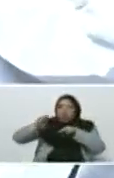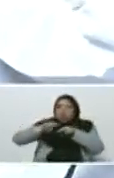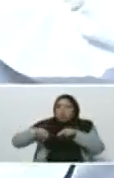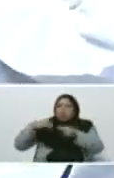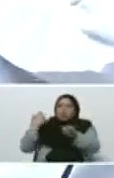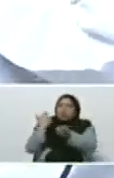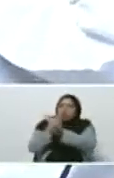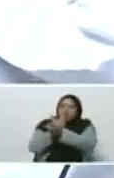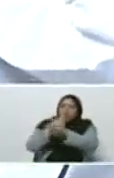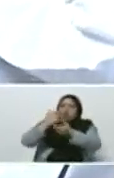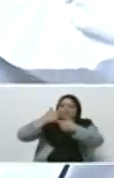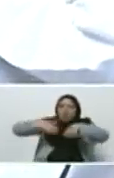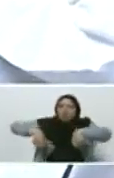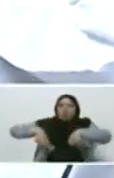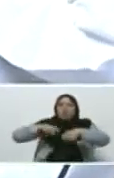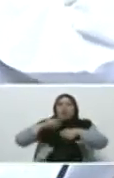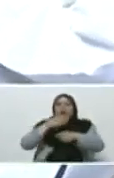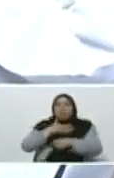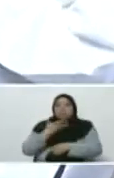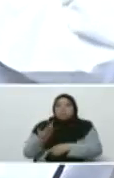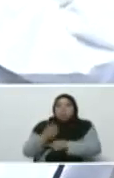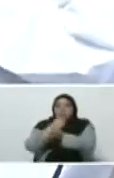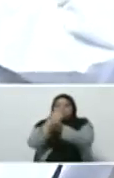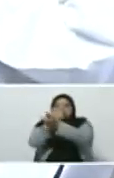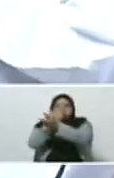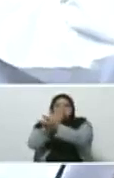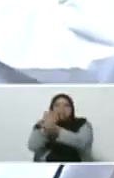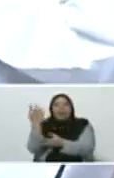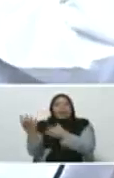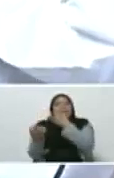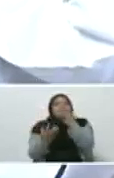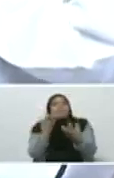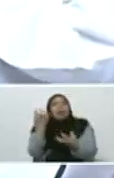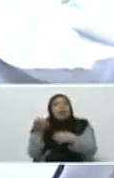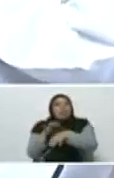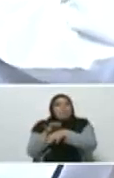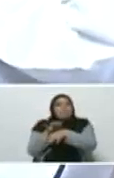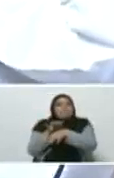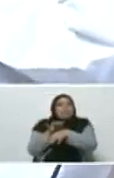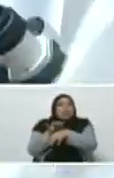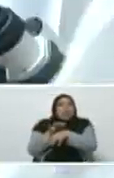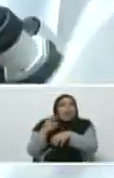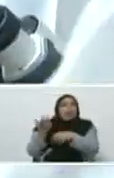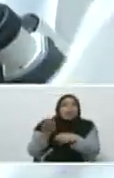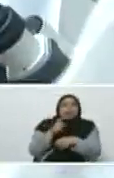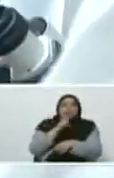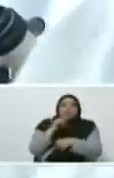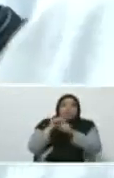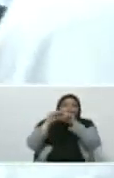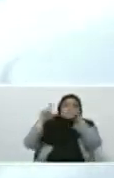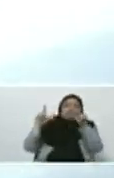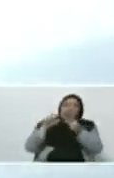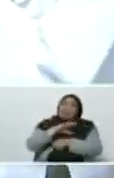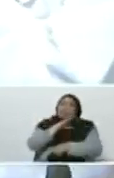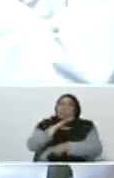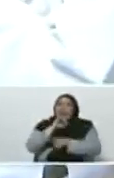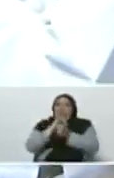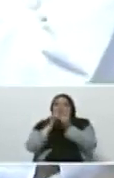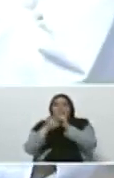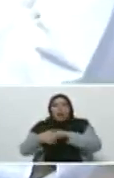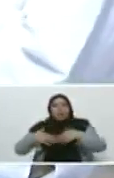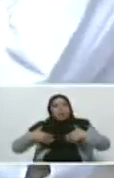recuperados, de las personas recuperadas de fracturas, de quemaduras de la piel. Una cosa impresionante, doctor Cardier. Ya lo vamos a ver allá, pero estas